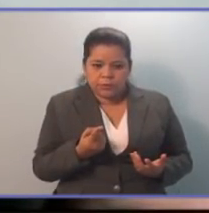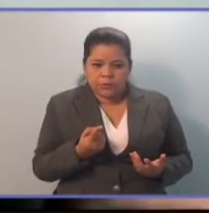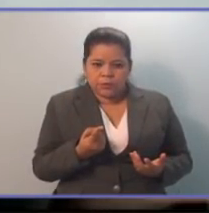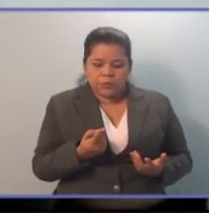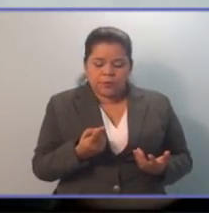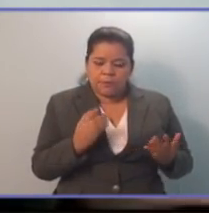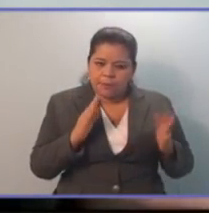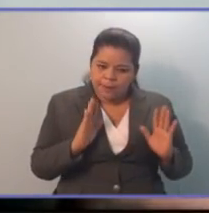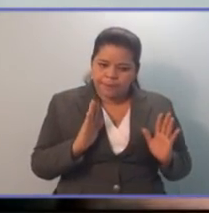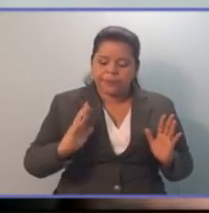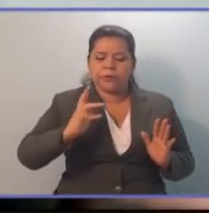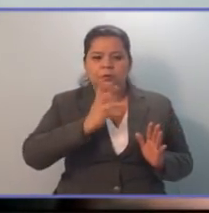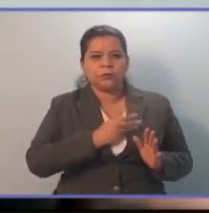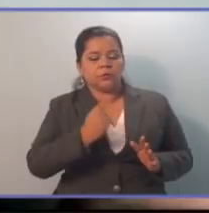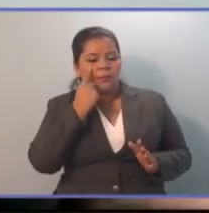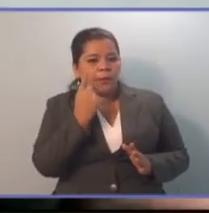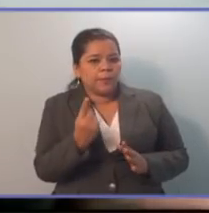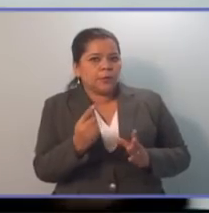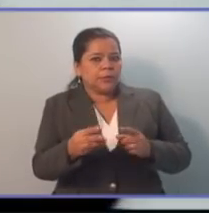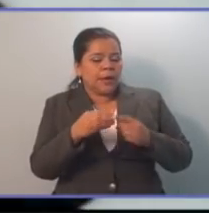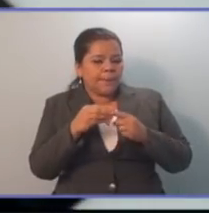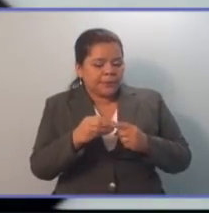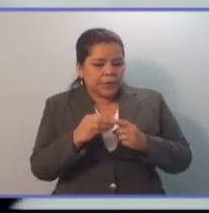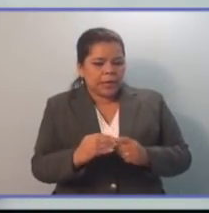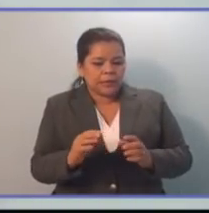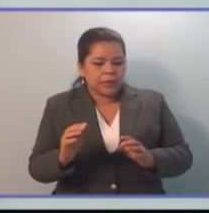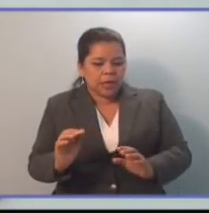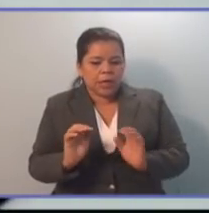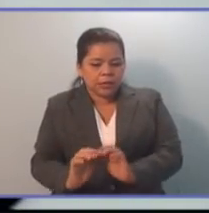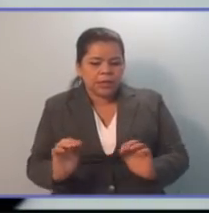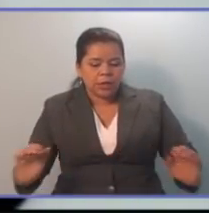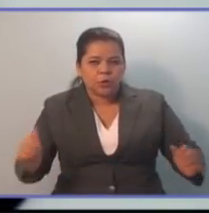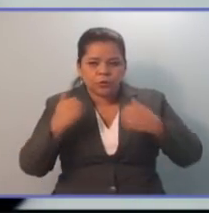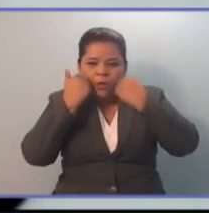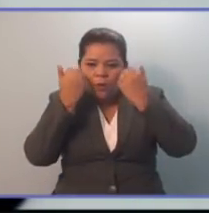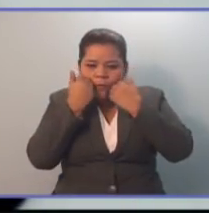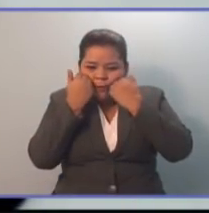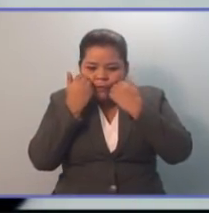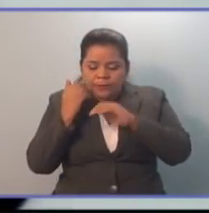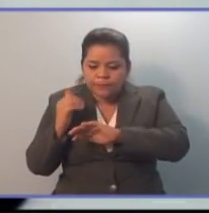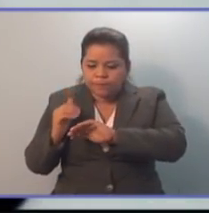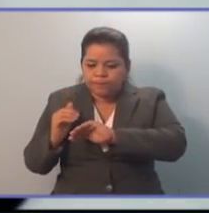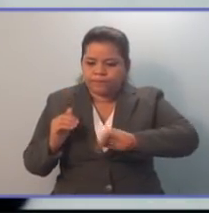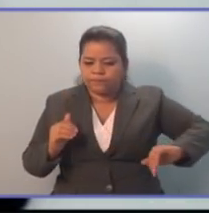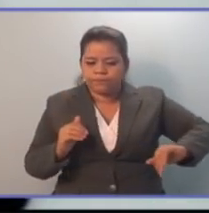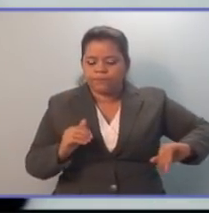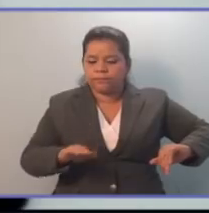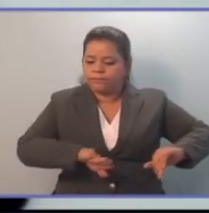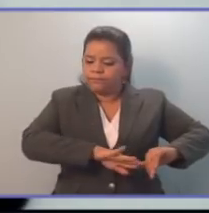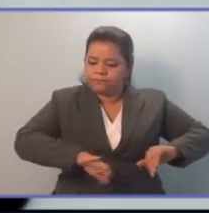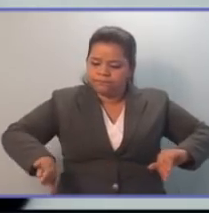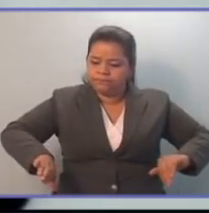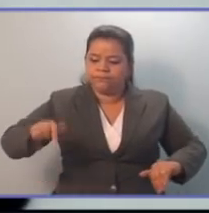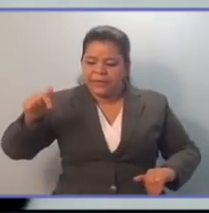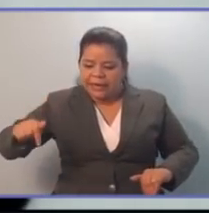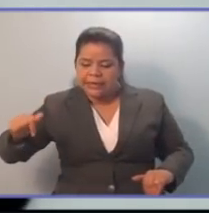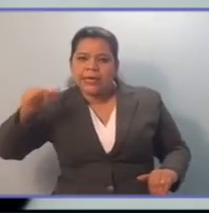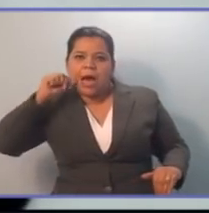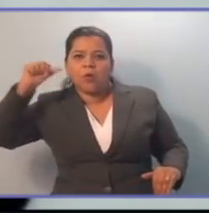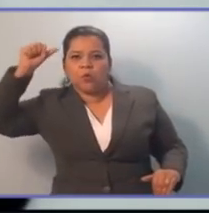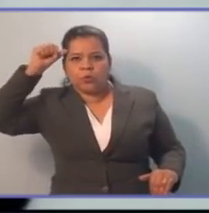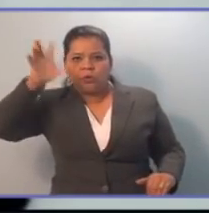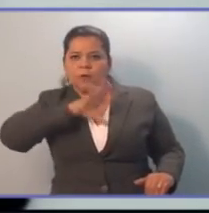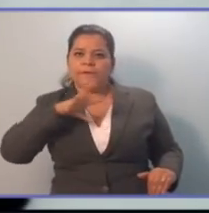tuviésemos la especialización en niñez y adolescencia y por otro lado, la especialización que ya existía